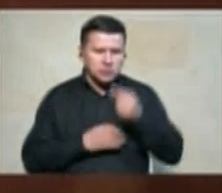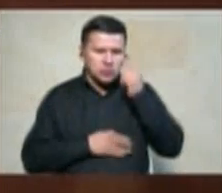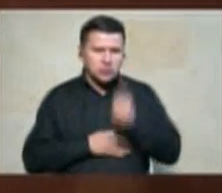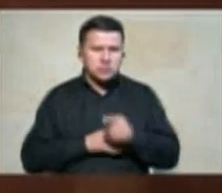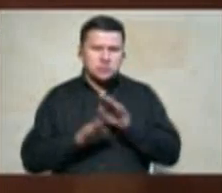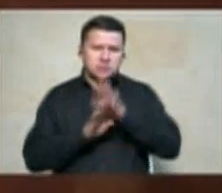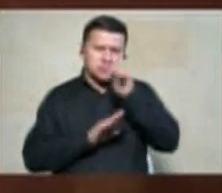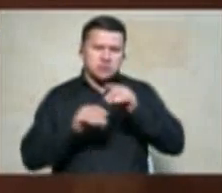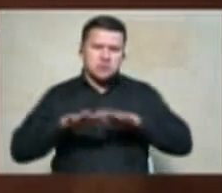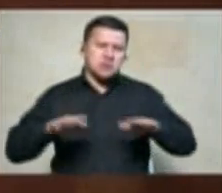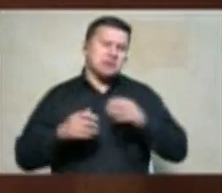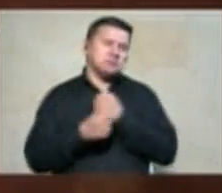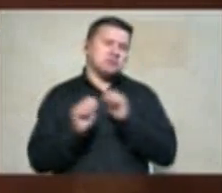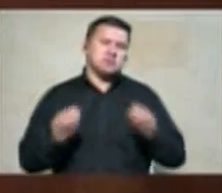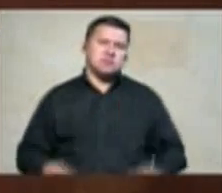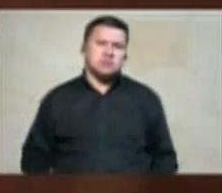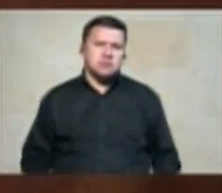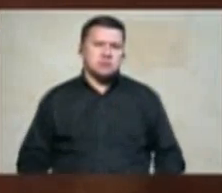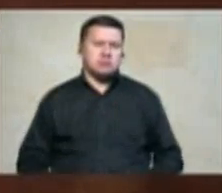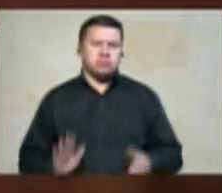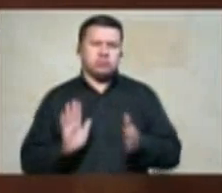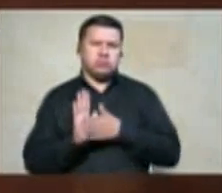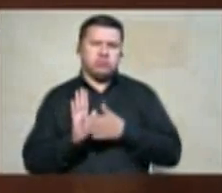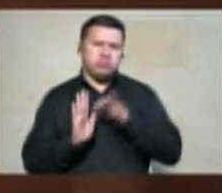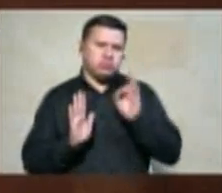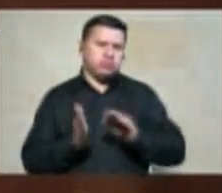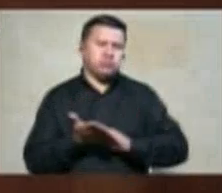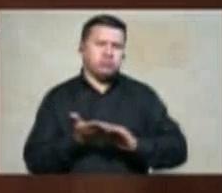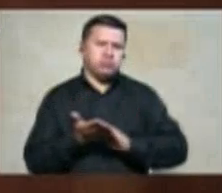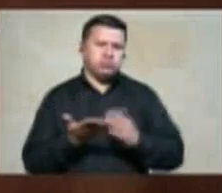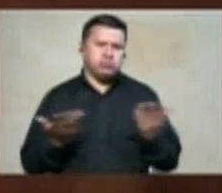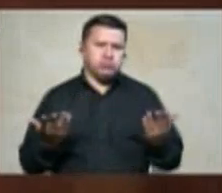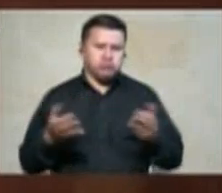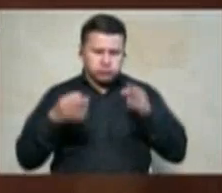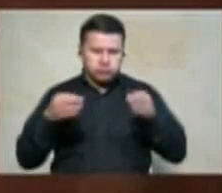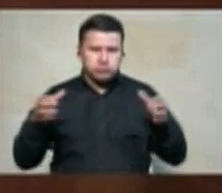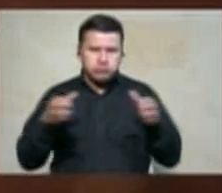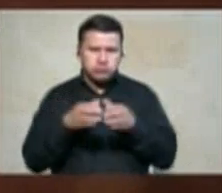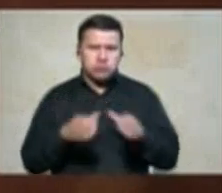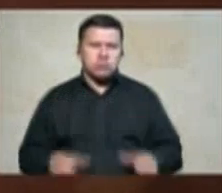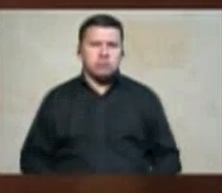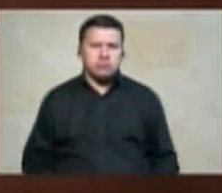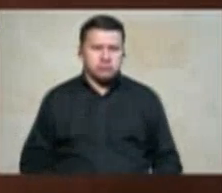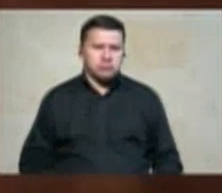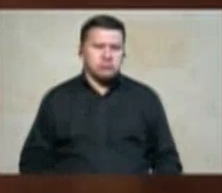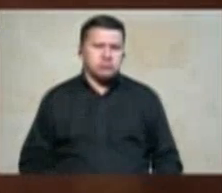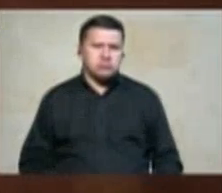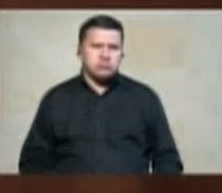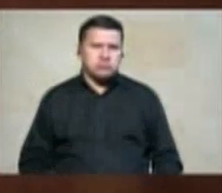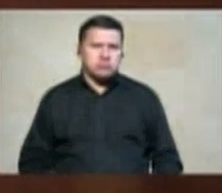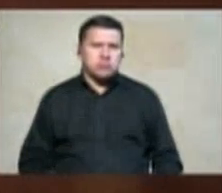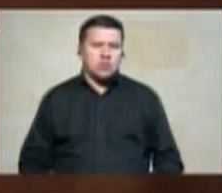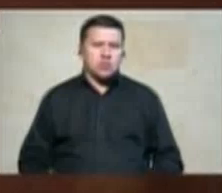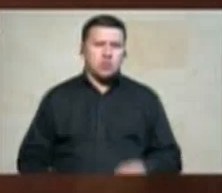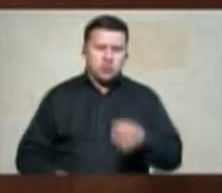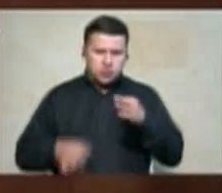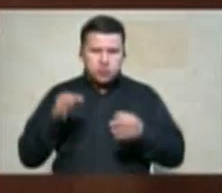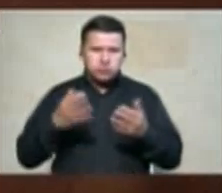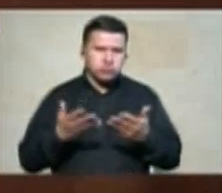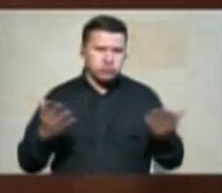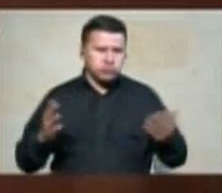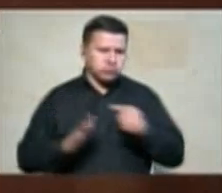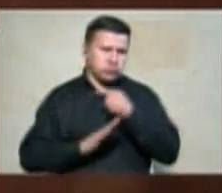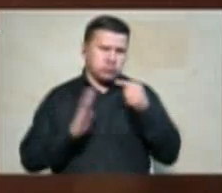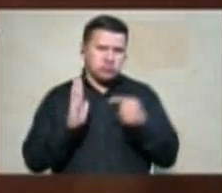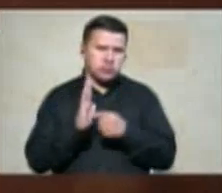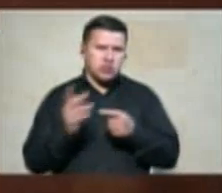de restitución, es muy posible que ese fallo no se pueda dar en la forma como debe darse, porque el operador judicial no tiene